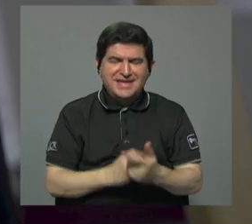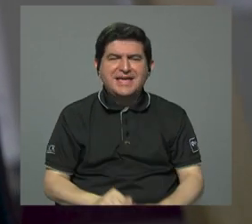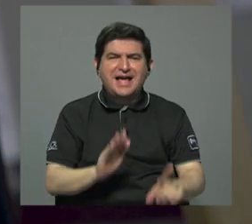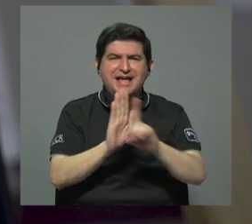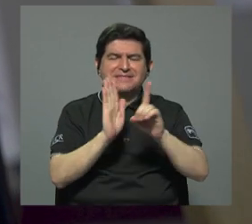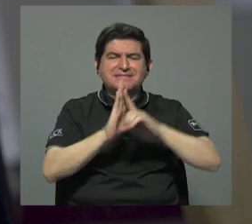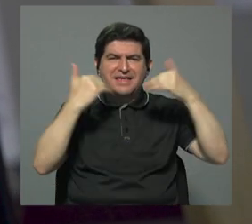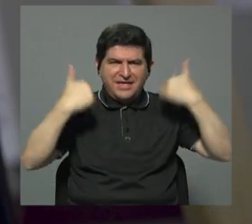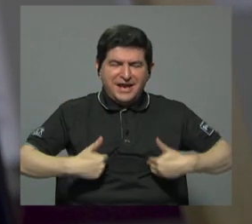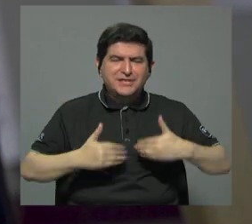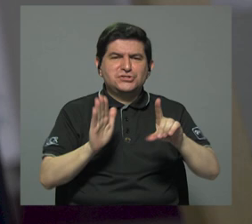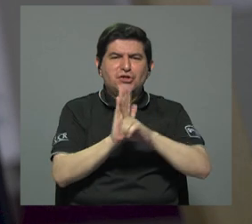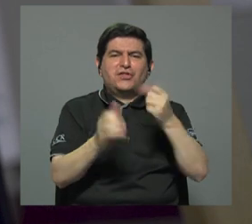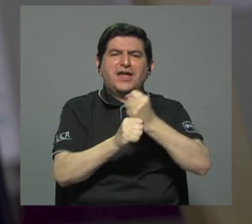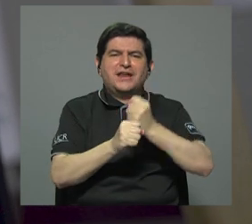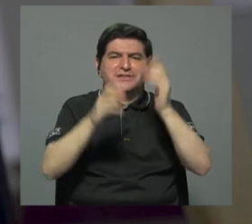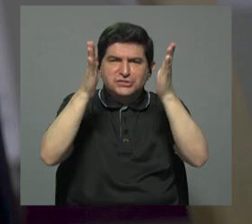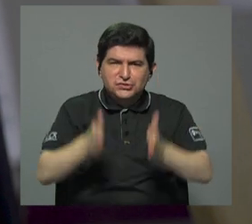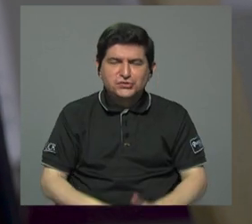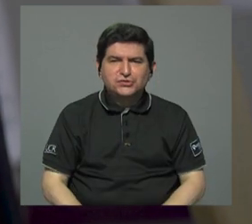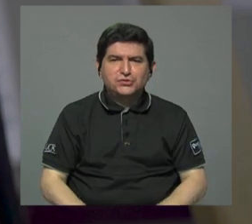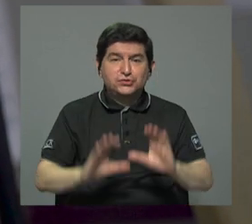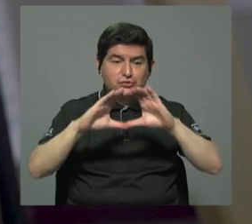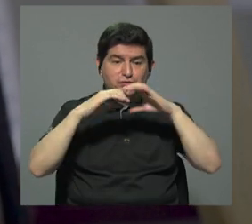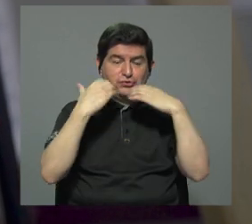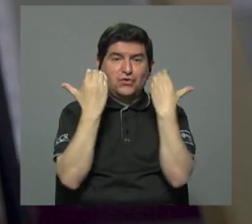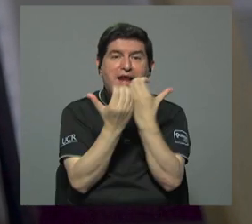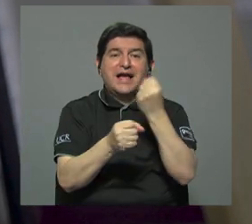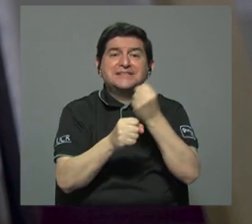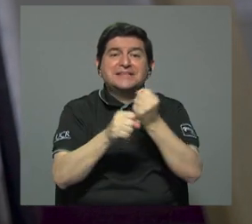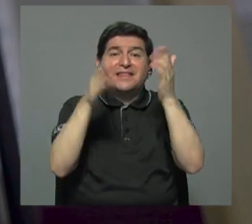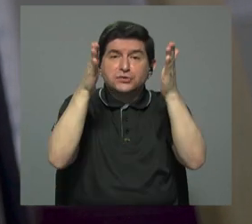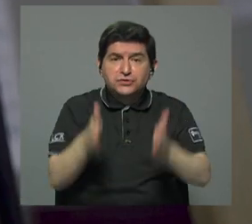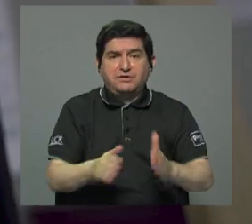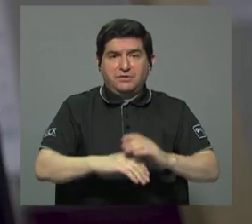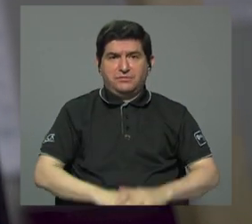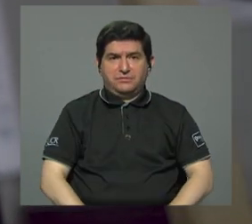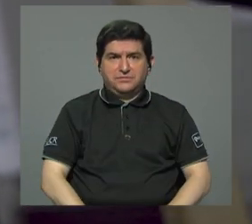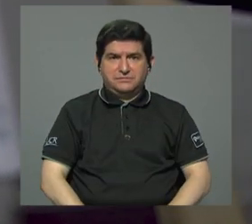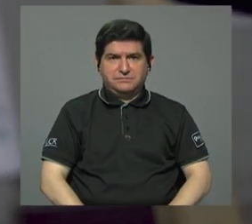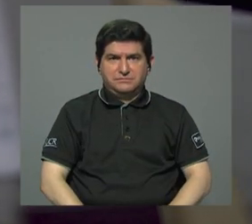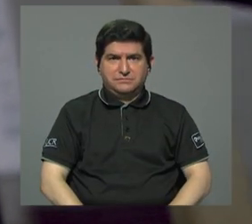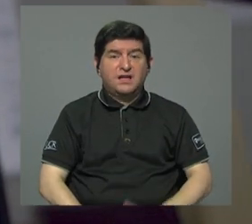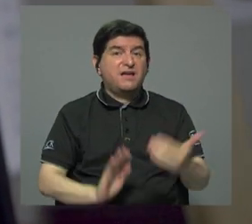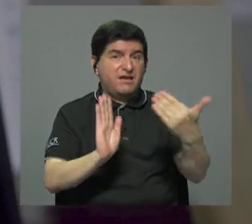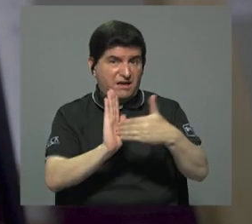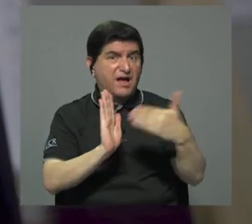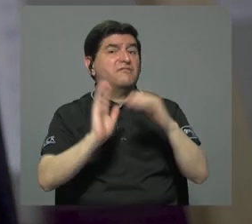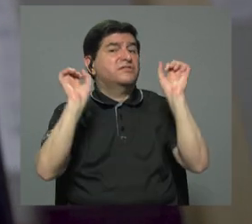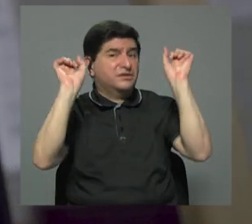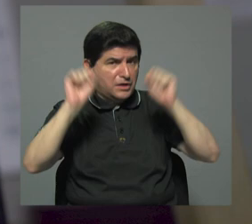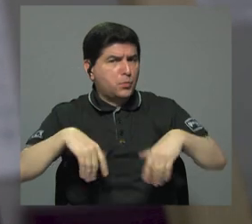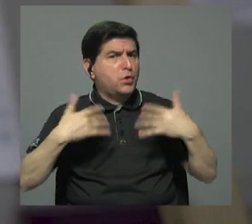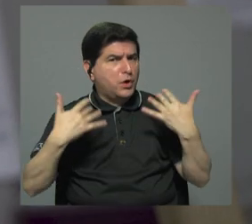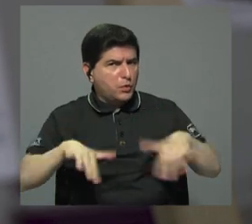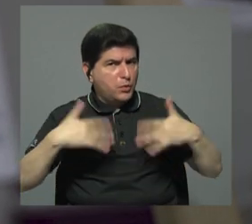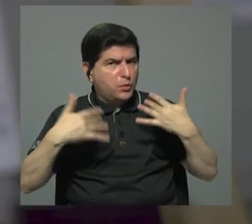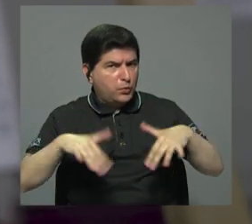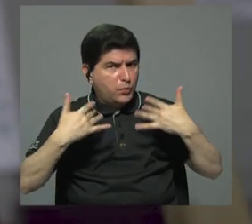derechos humanos, derechos laborales, de la clase trabajadora, y que puede afectar mucho,